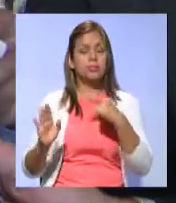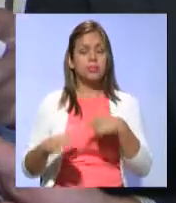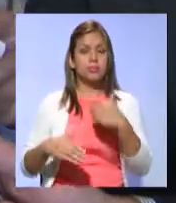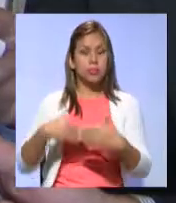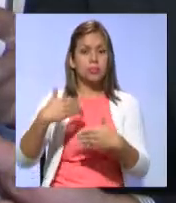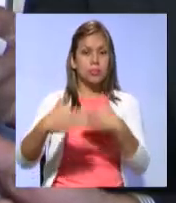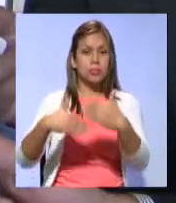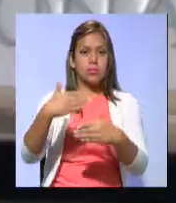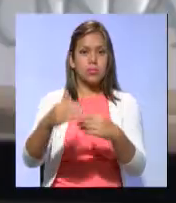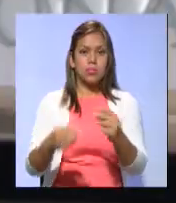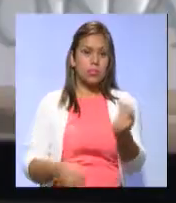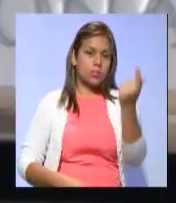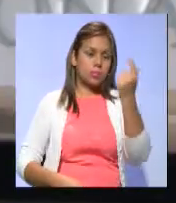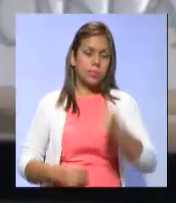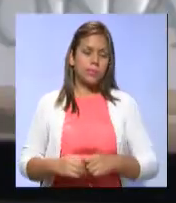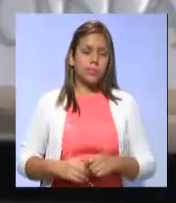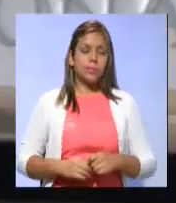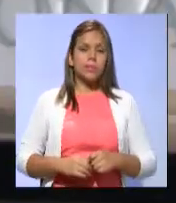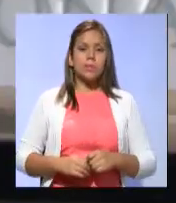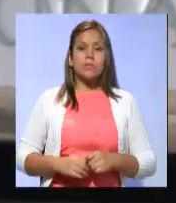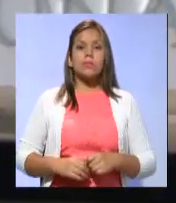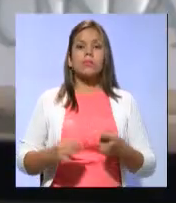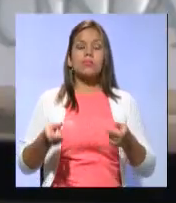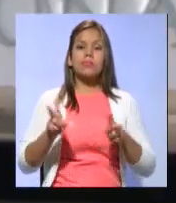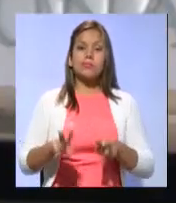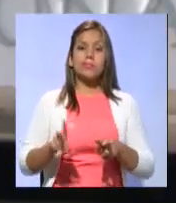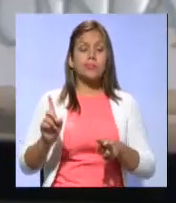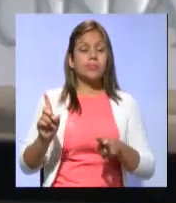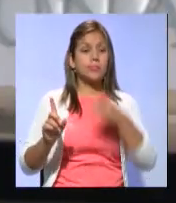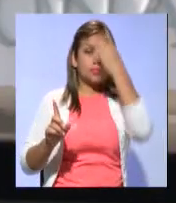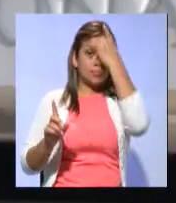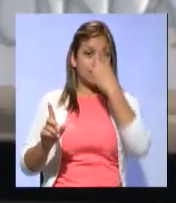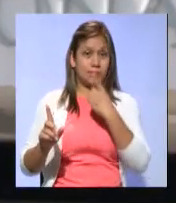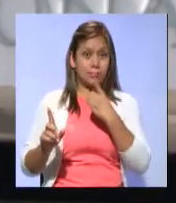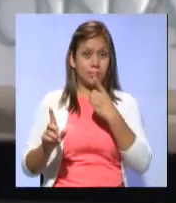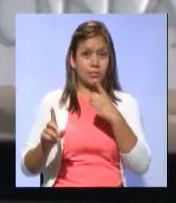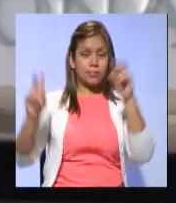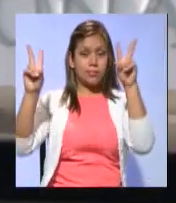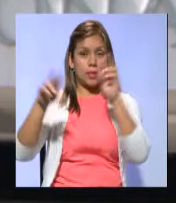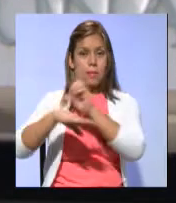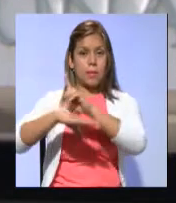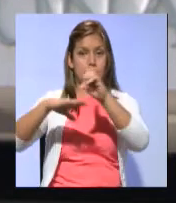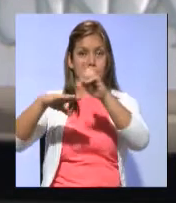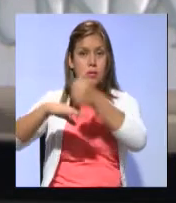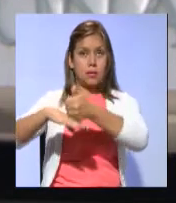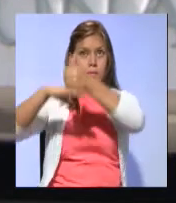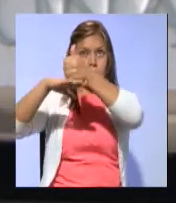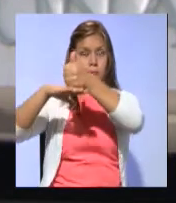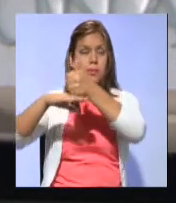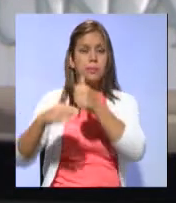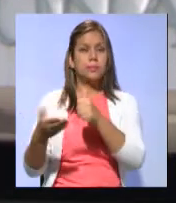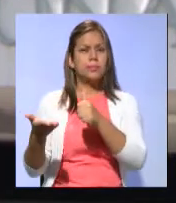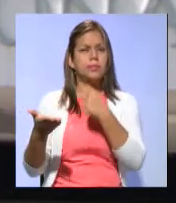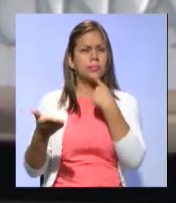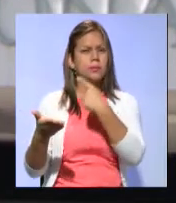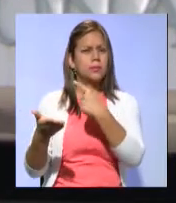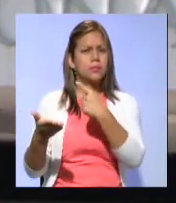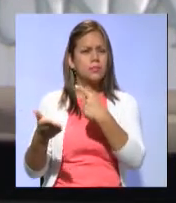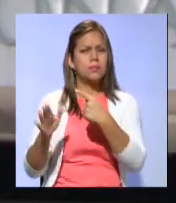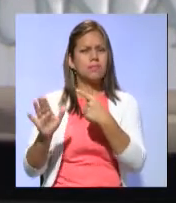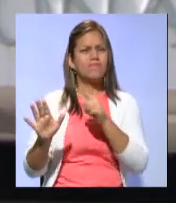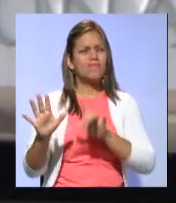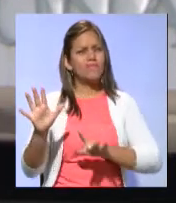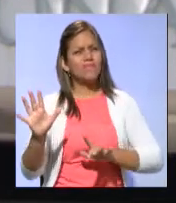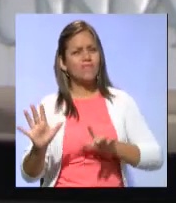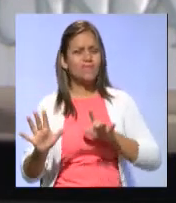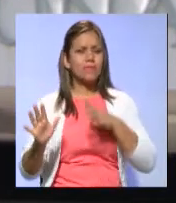procesada conforme a derecho. Sin embargo, a la decisión adoptada por el Consejo de Administración Legislativa existen reparos, una de